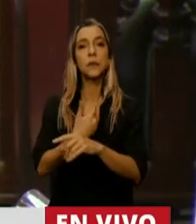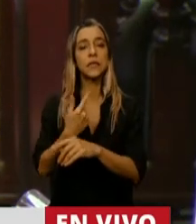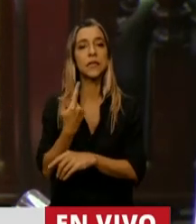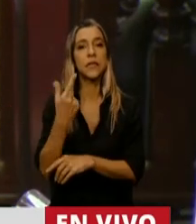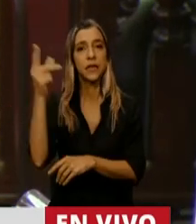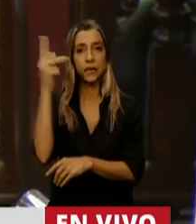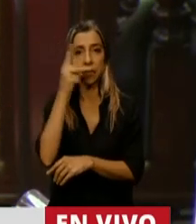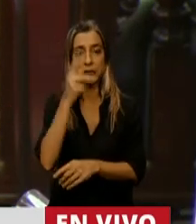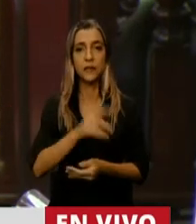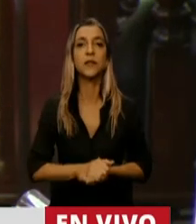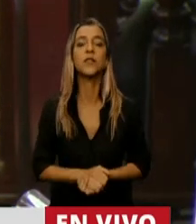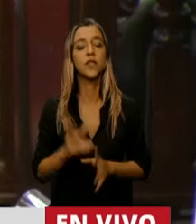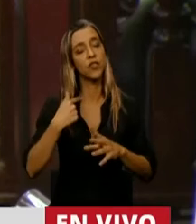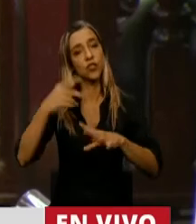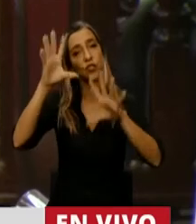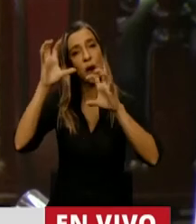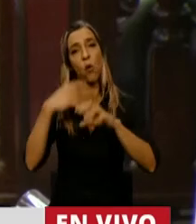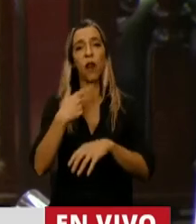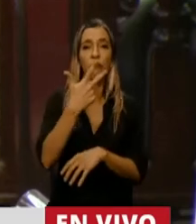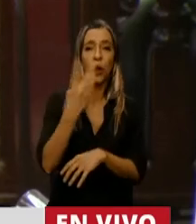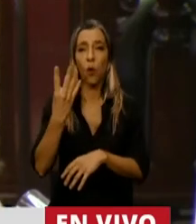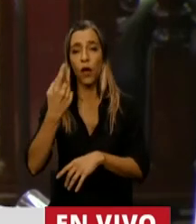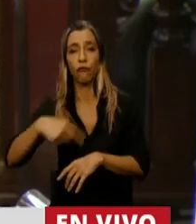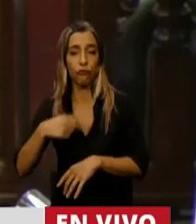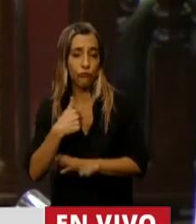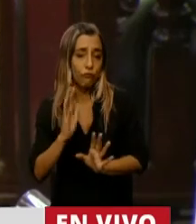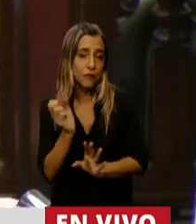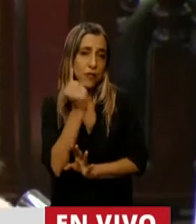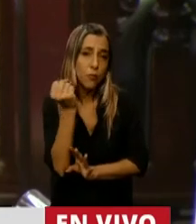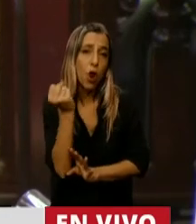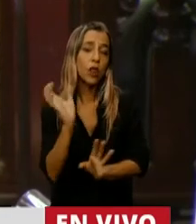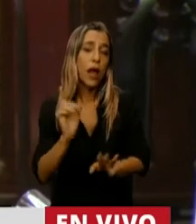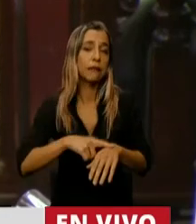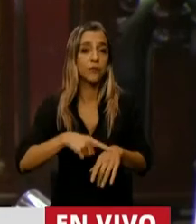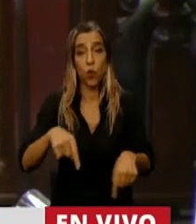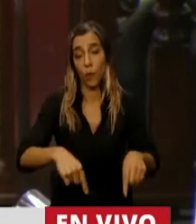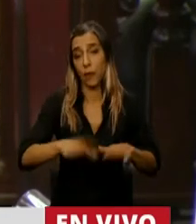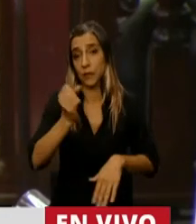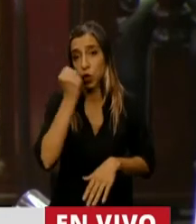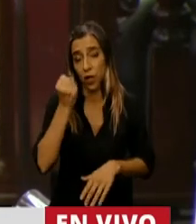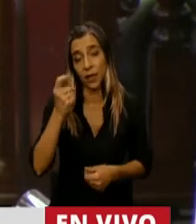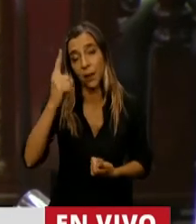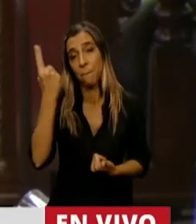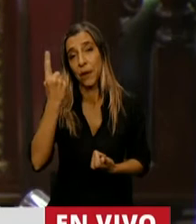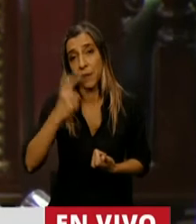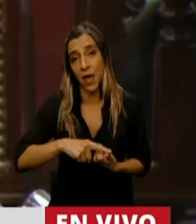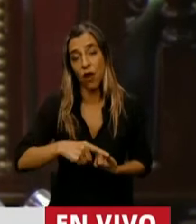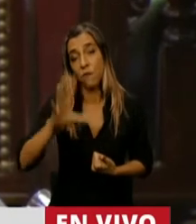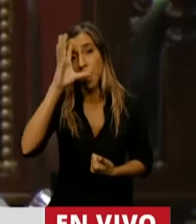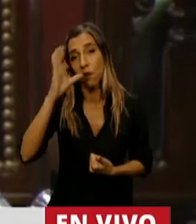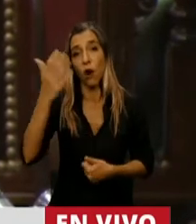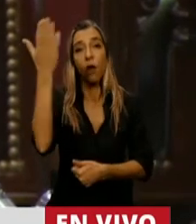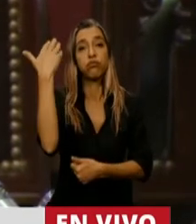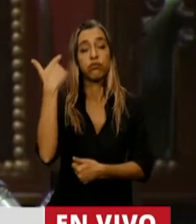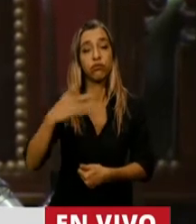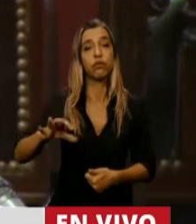Kirchner, y yo recuerdo 3 o 4 cosas que me parece que son importantes en este tiempo. Primero, aquel discurso del 25